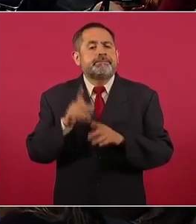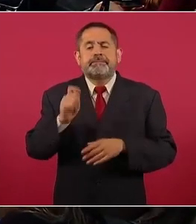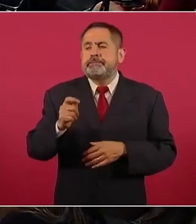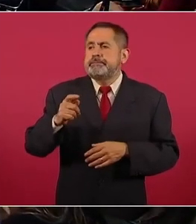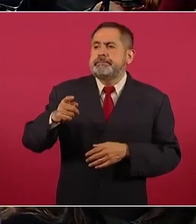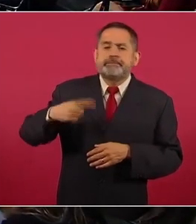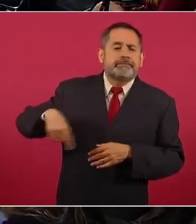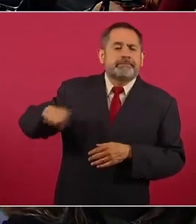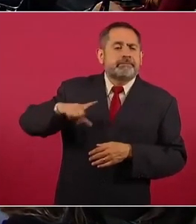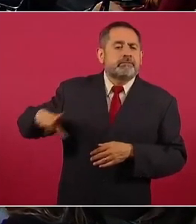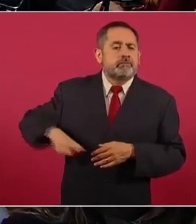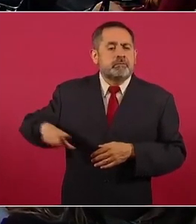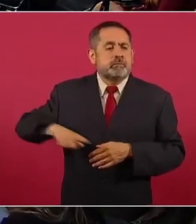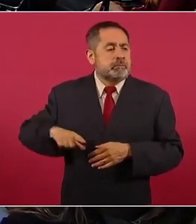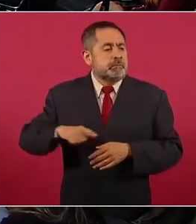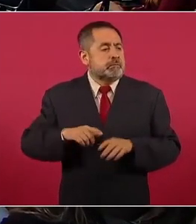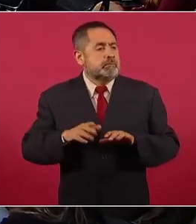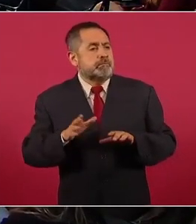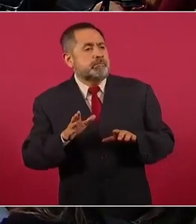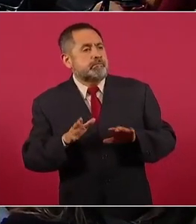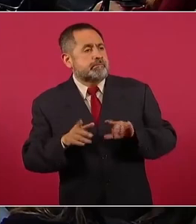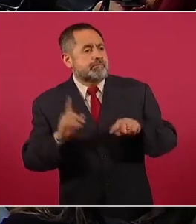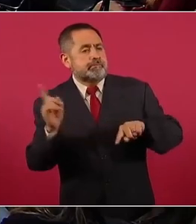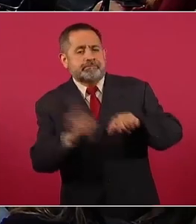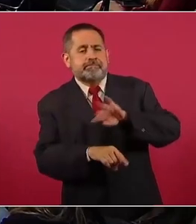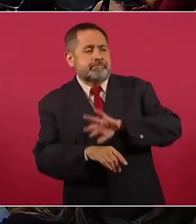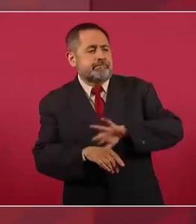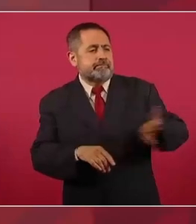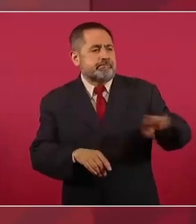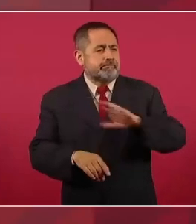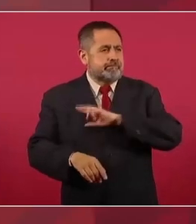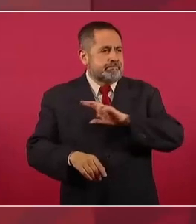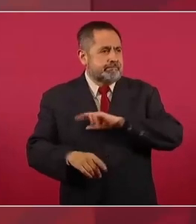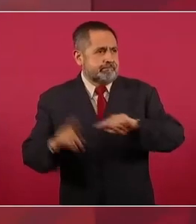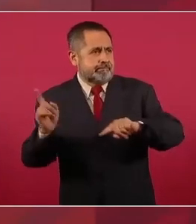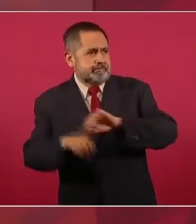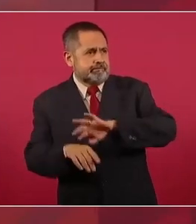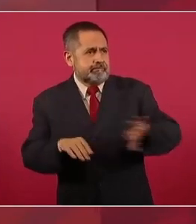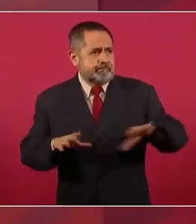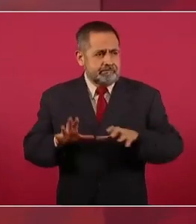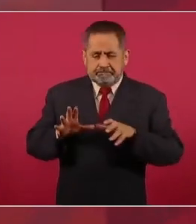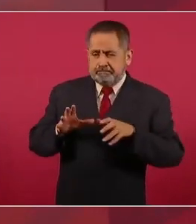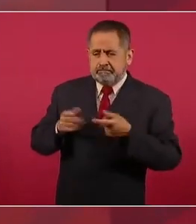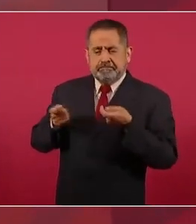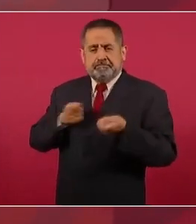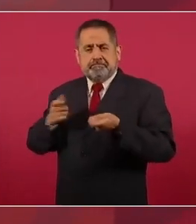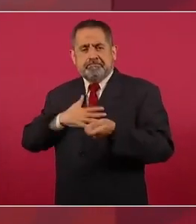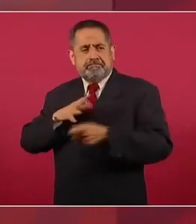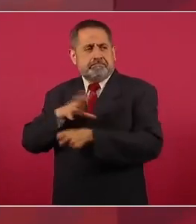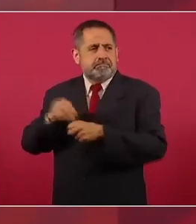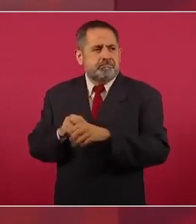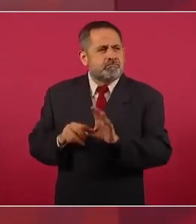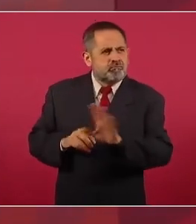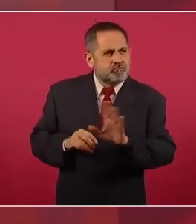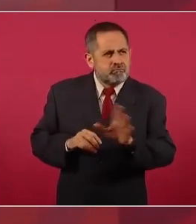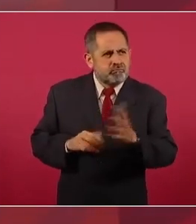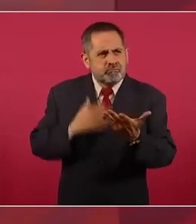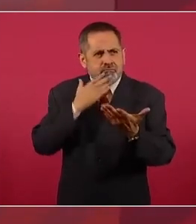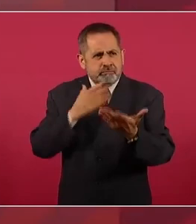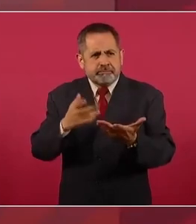Estado asfixie la iniciativa de la sociedad civil,